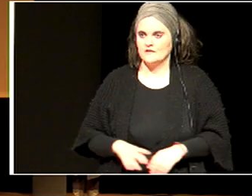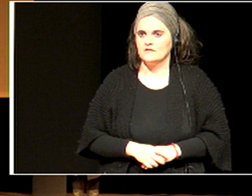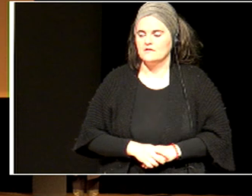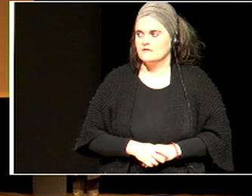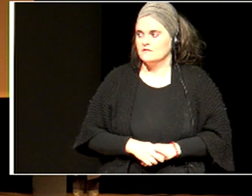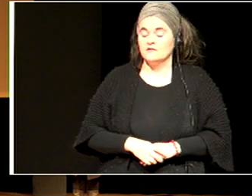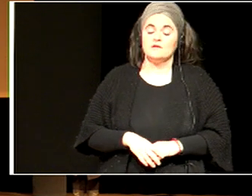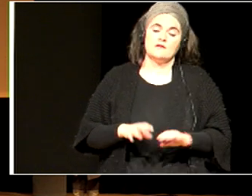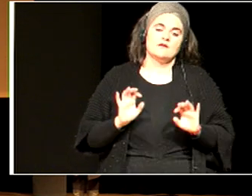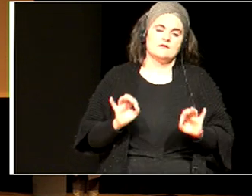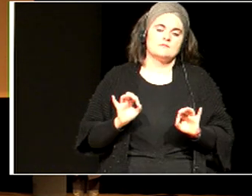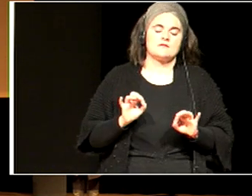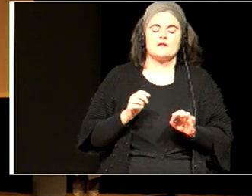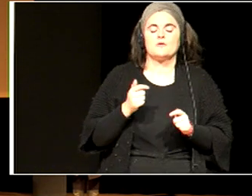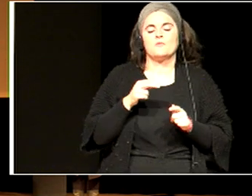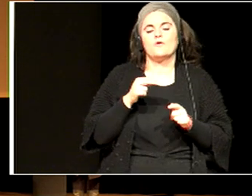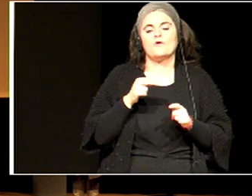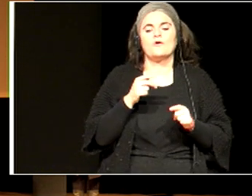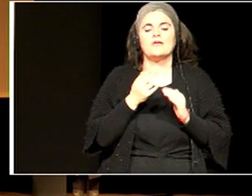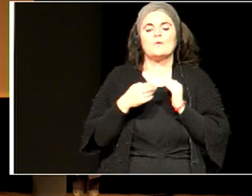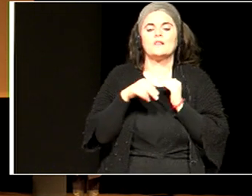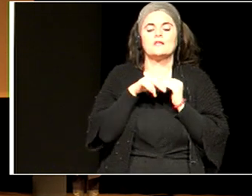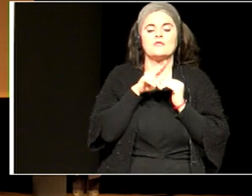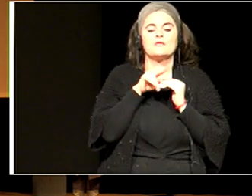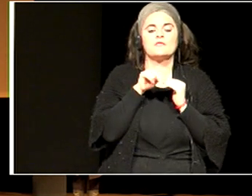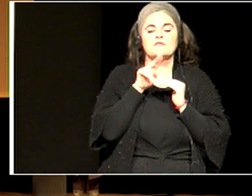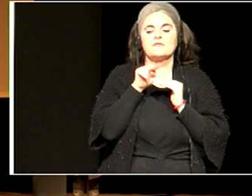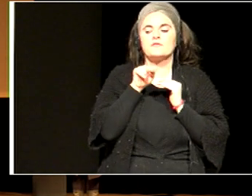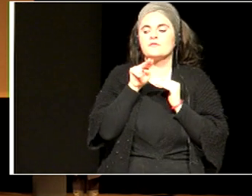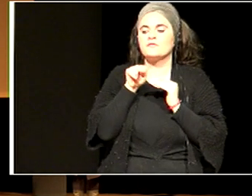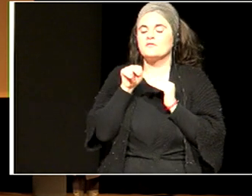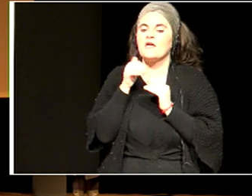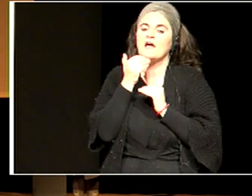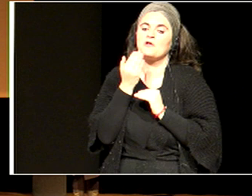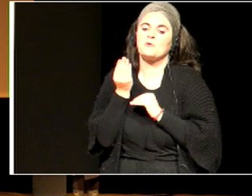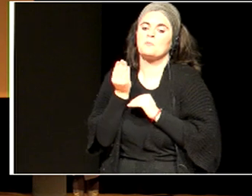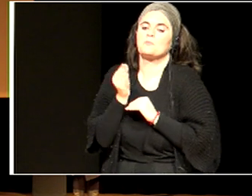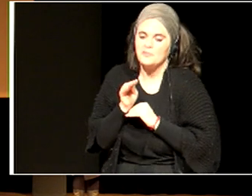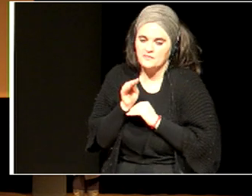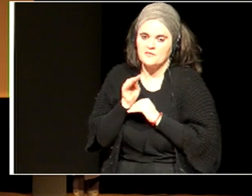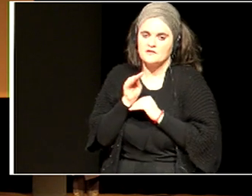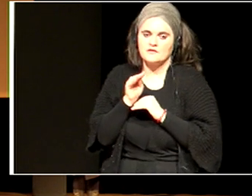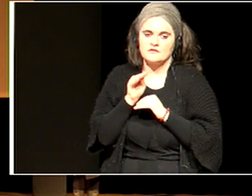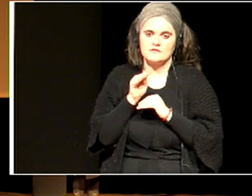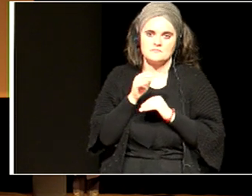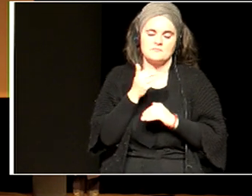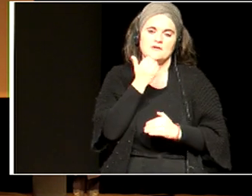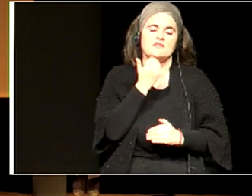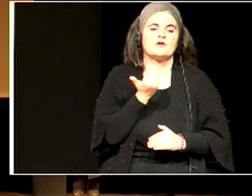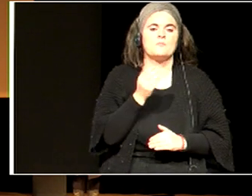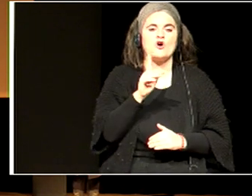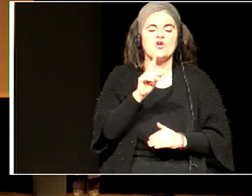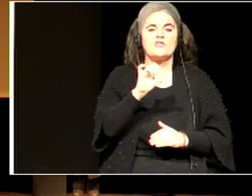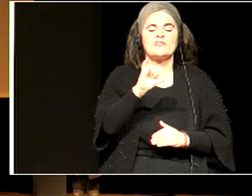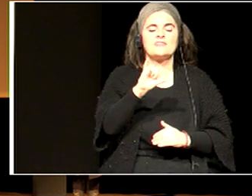es verdad que se da un barniz citó de igualdad pues parece que a veces disney está en elecciones y se da